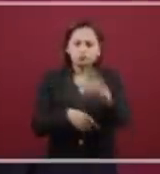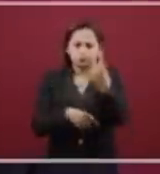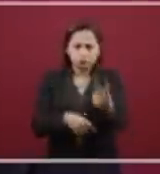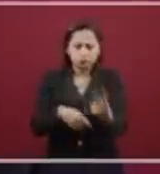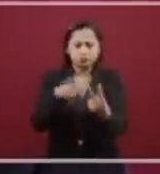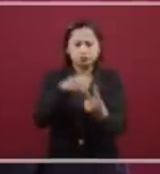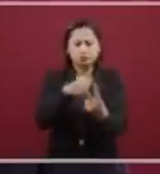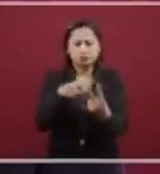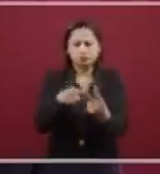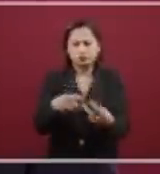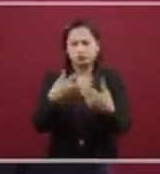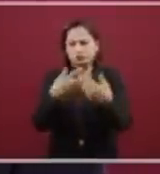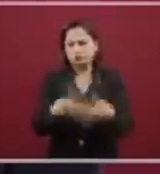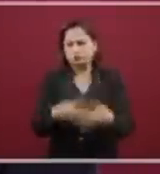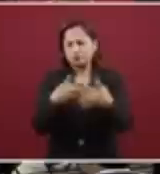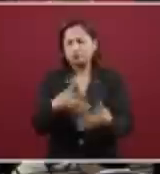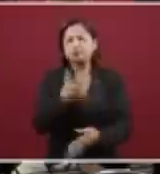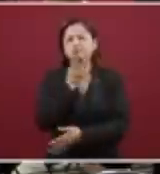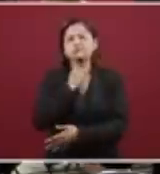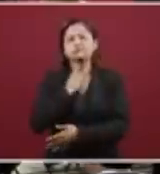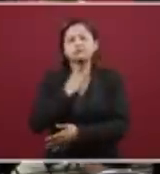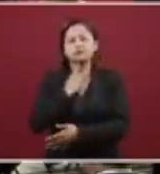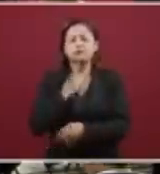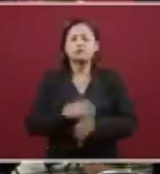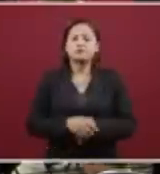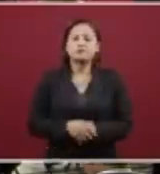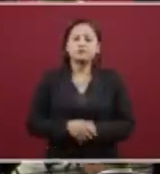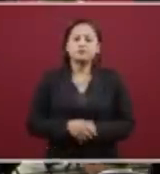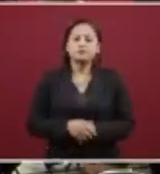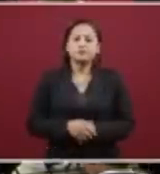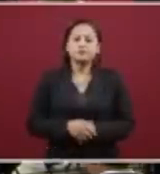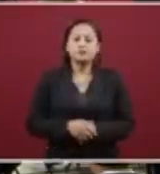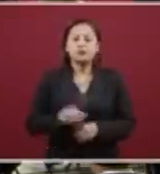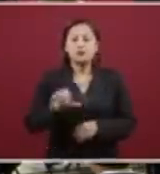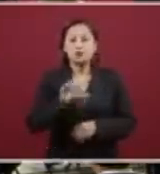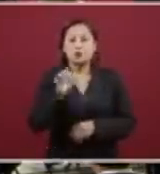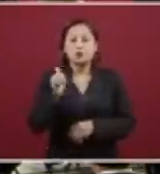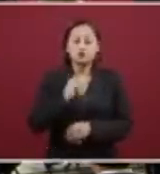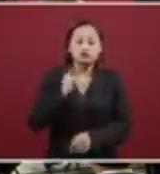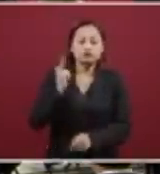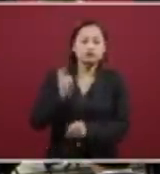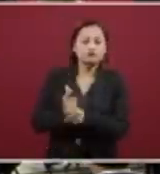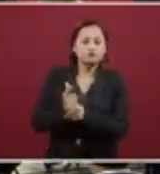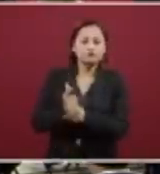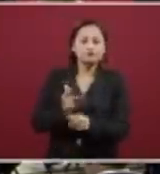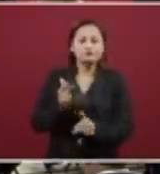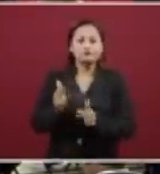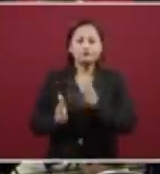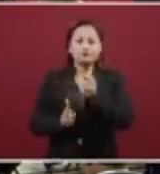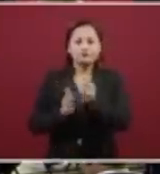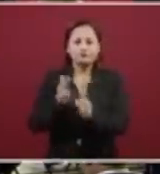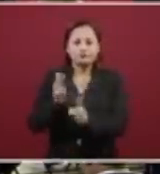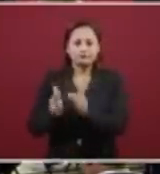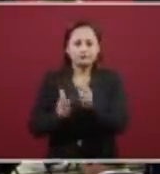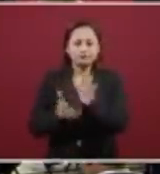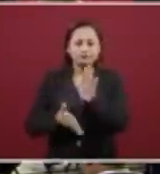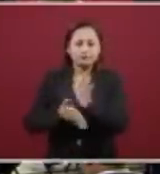cruz las obras de el tren tras sísmico